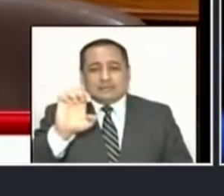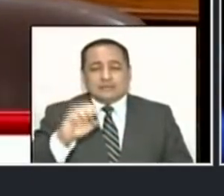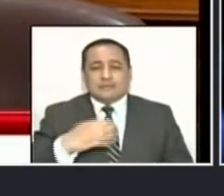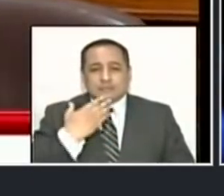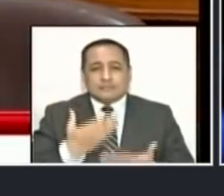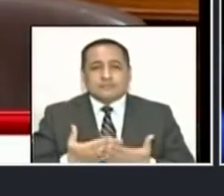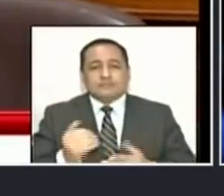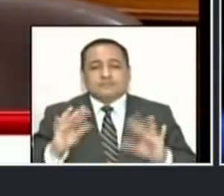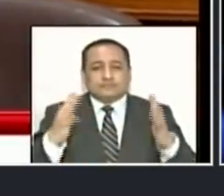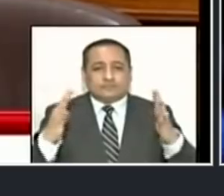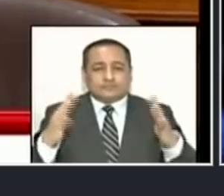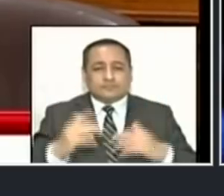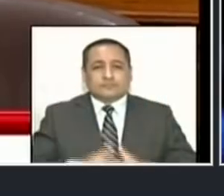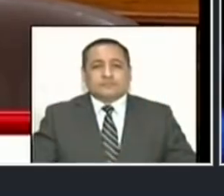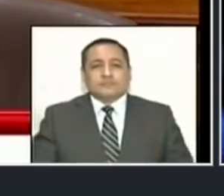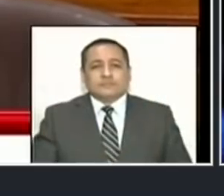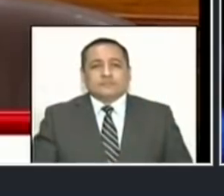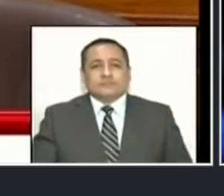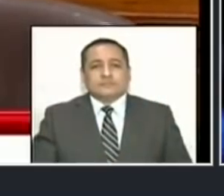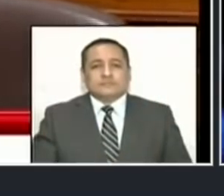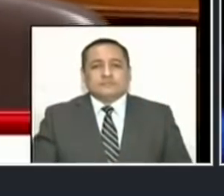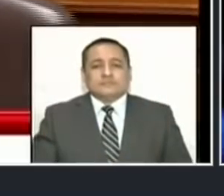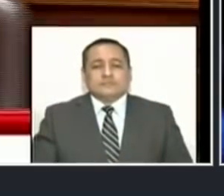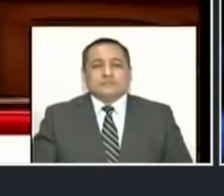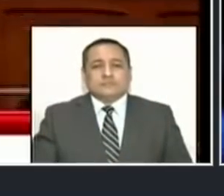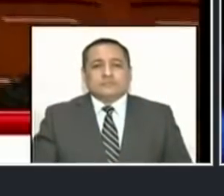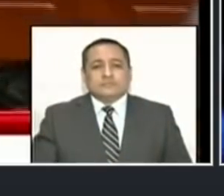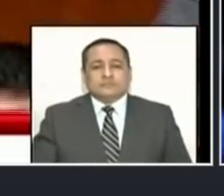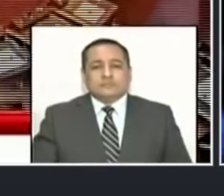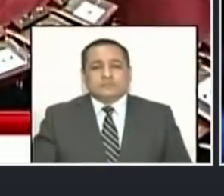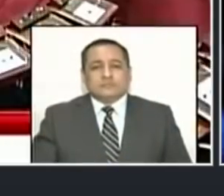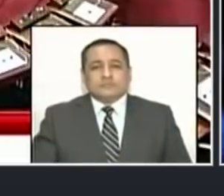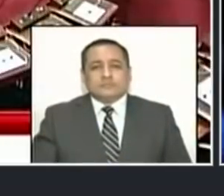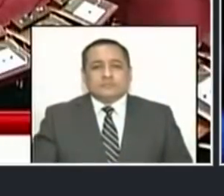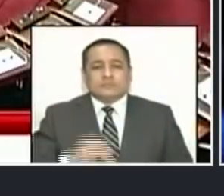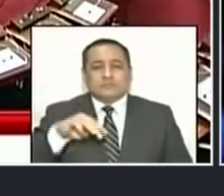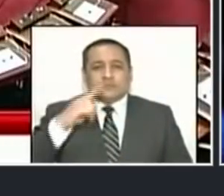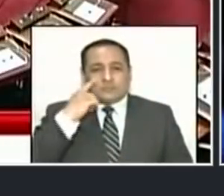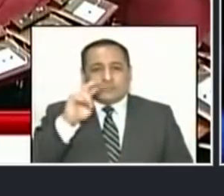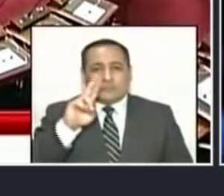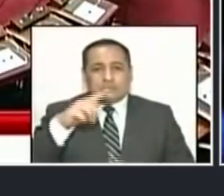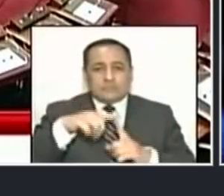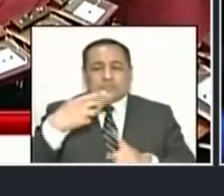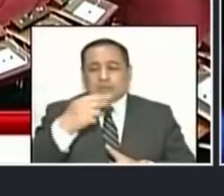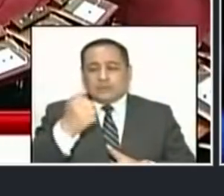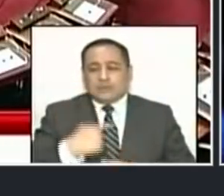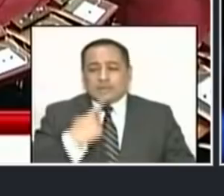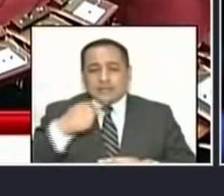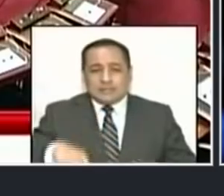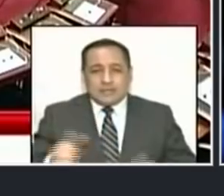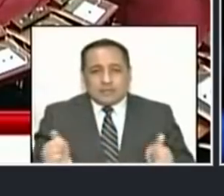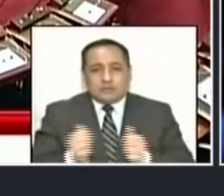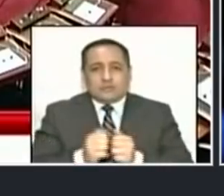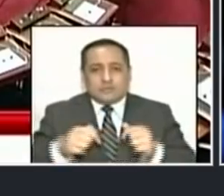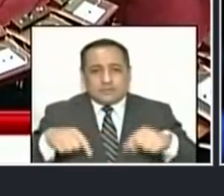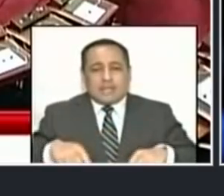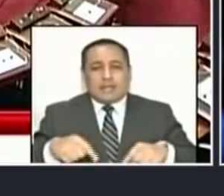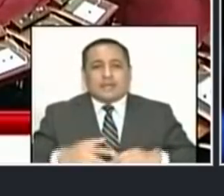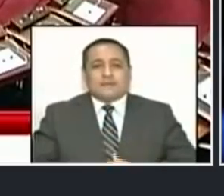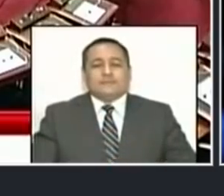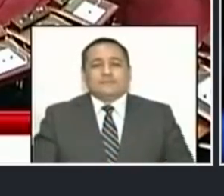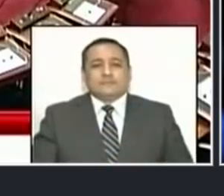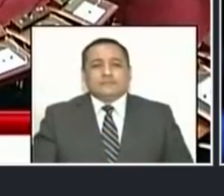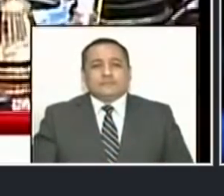pierde toda la legitimidad que tuvo en las elecciones? Y después tienes un nuevo Congreso elegido hace ocho meses que